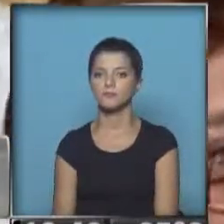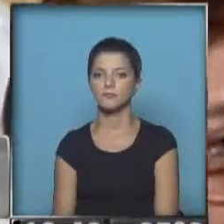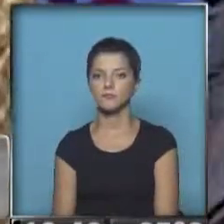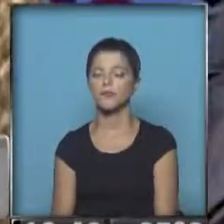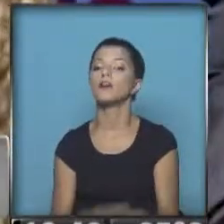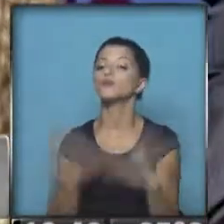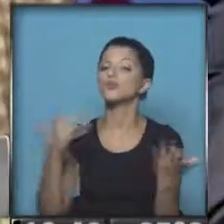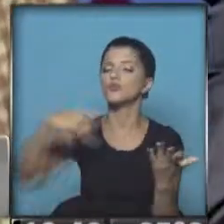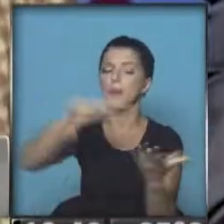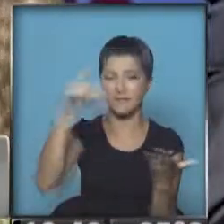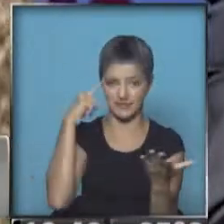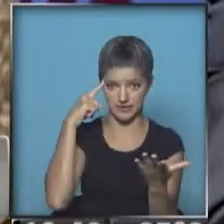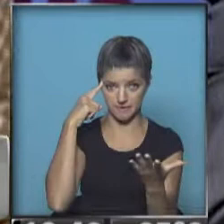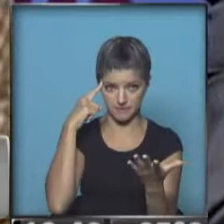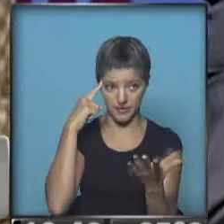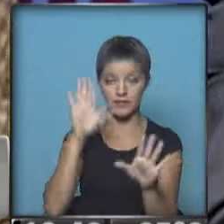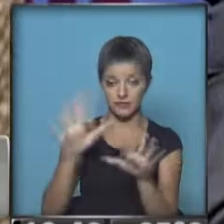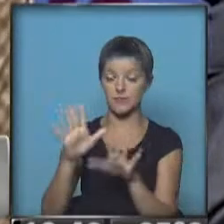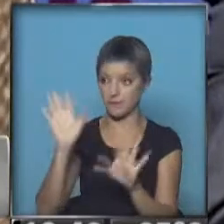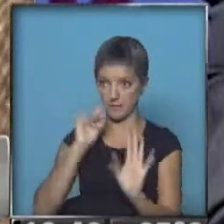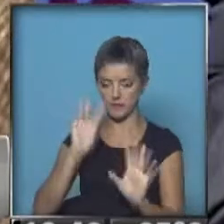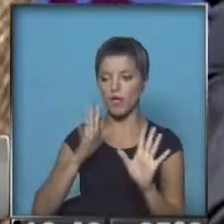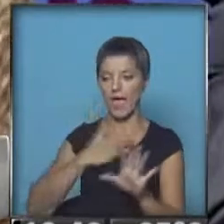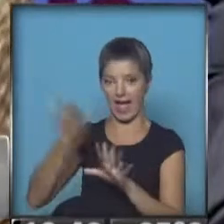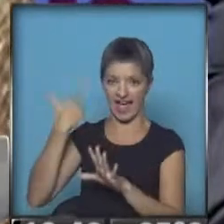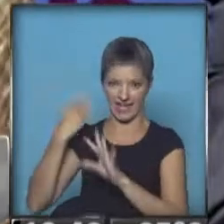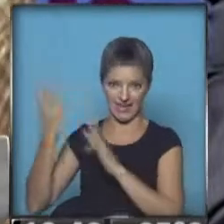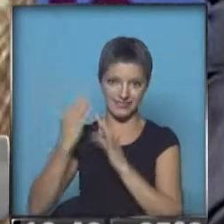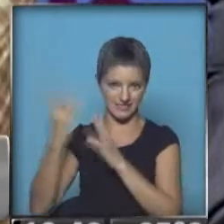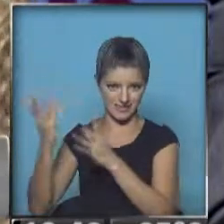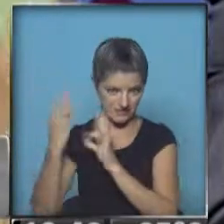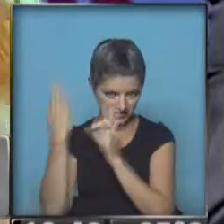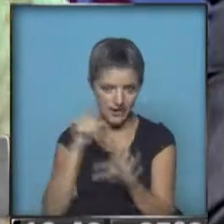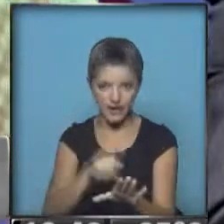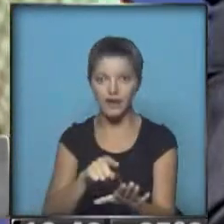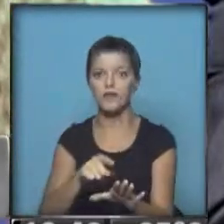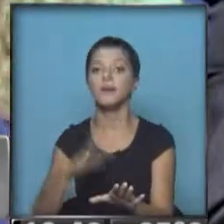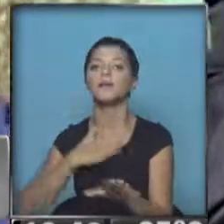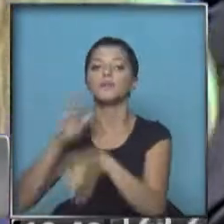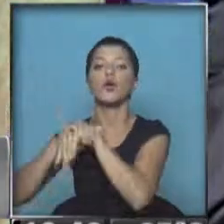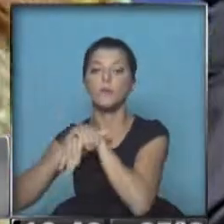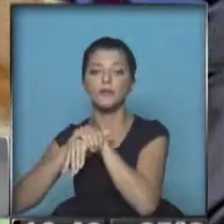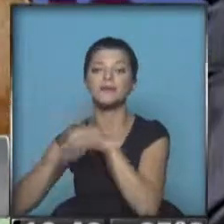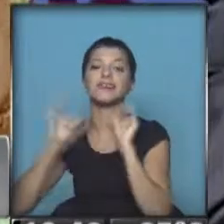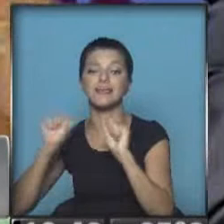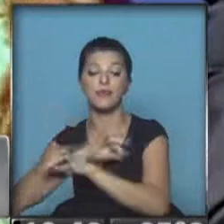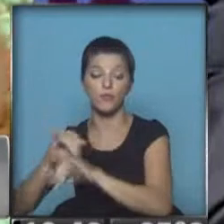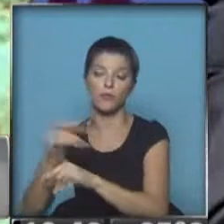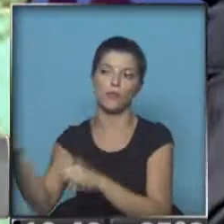fíjense qué curioso, antes de venir acá, que siempre me están dando cables permanentemente mi gente de la Secretaría de